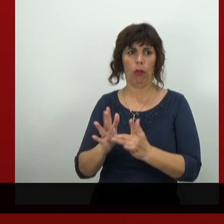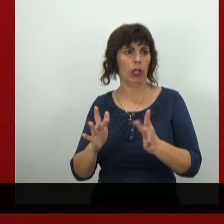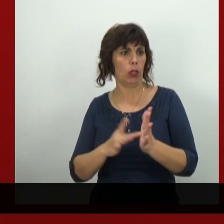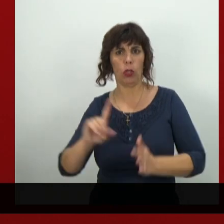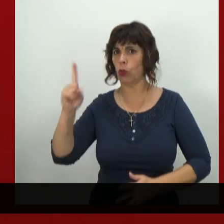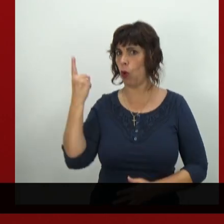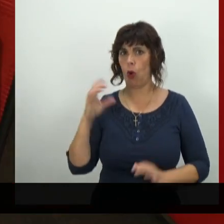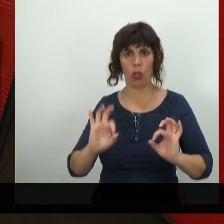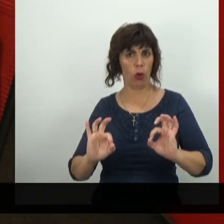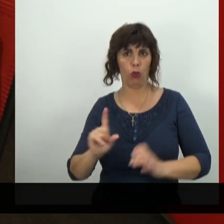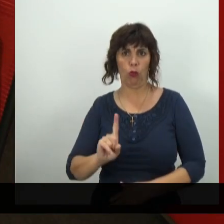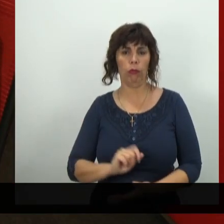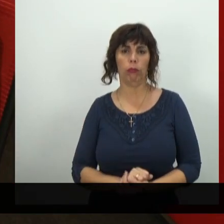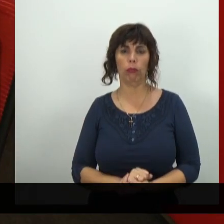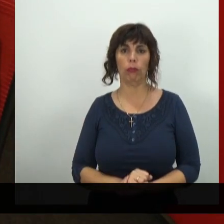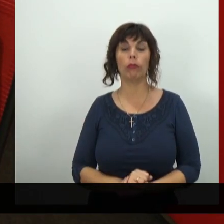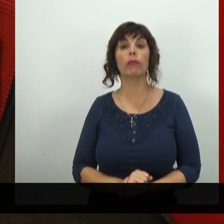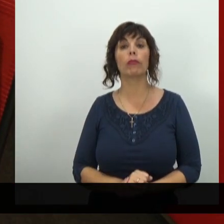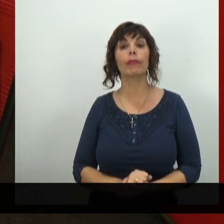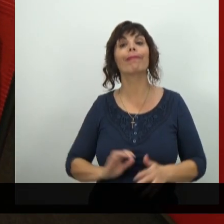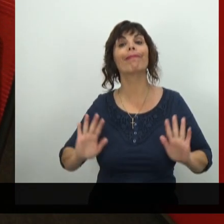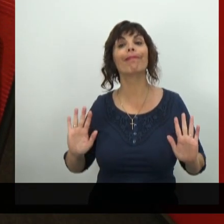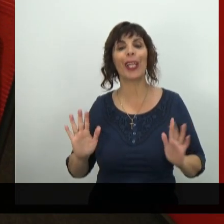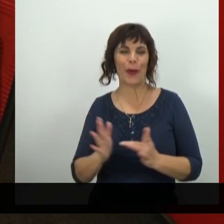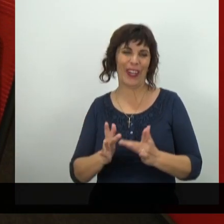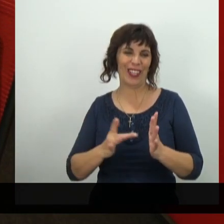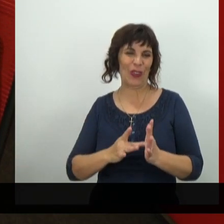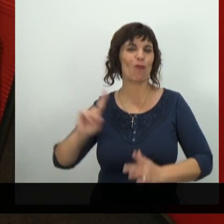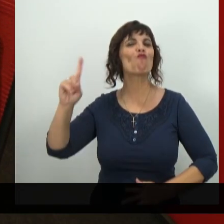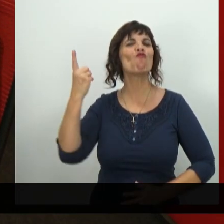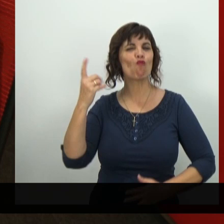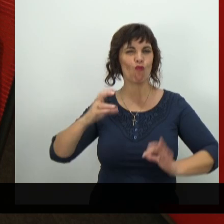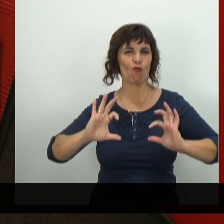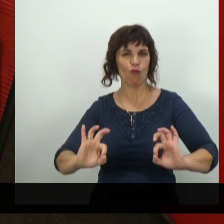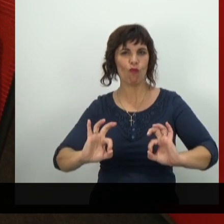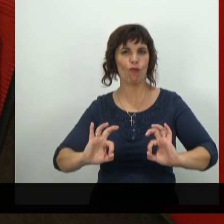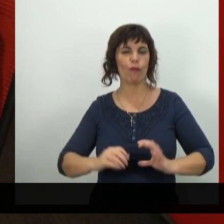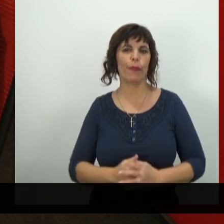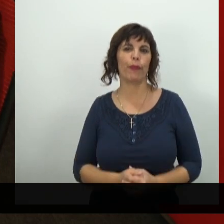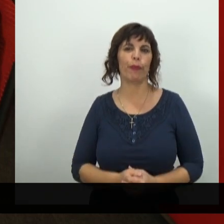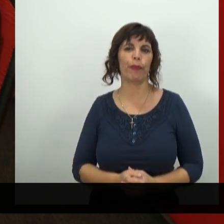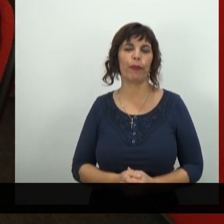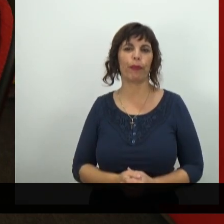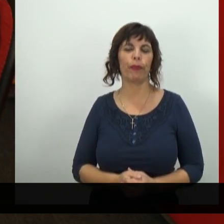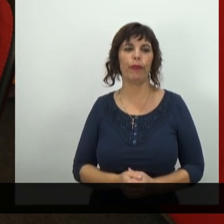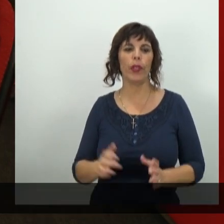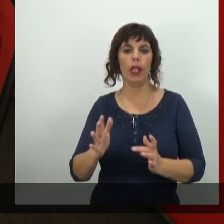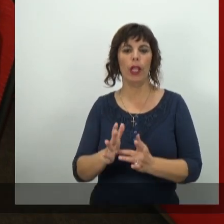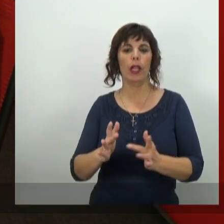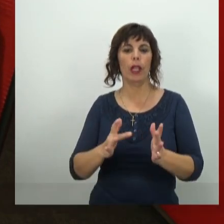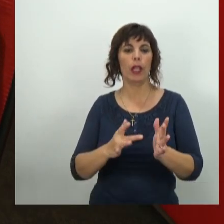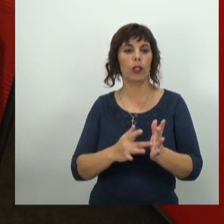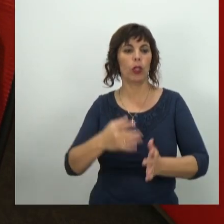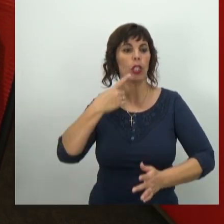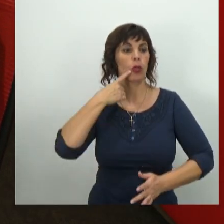Dios. Pero Jesucristo es Dios. En un momento Él dijo, antes que fuese